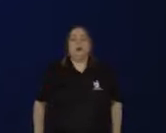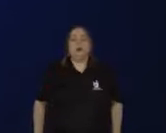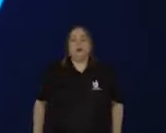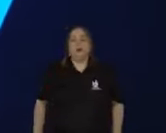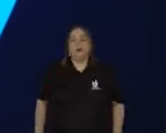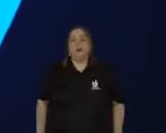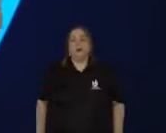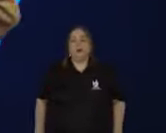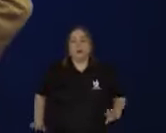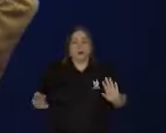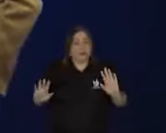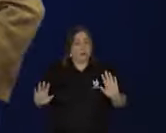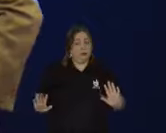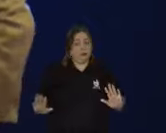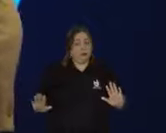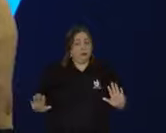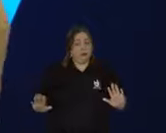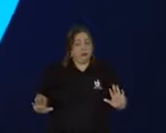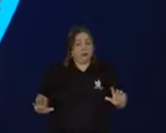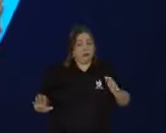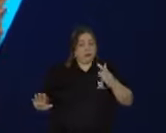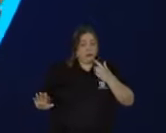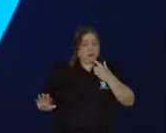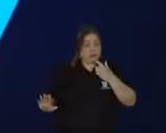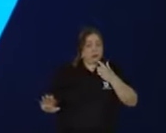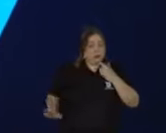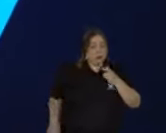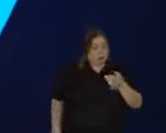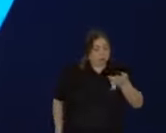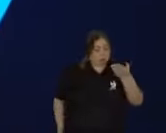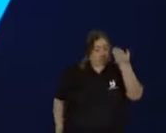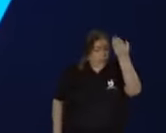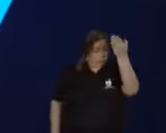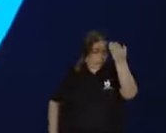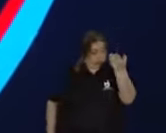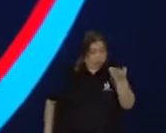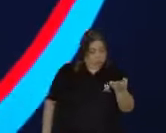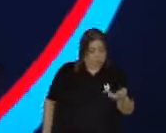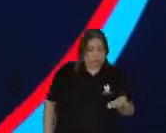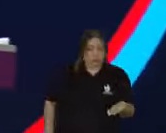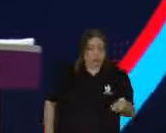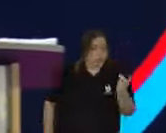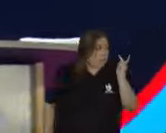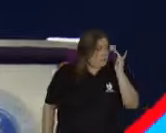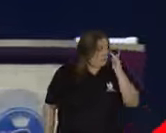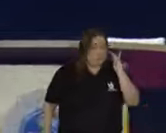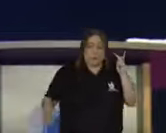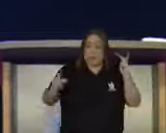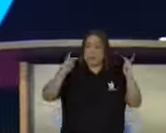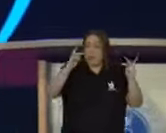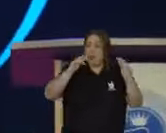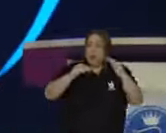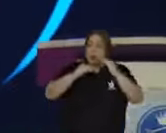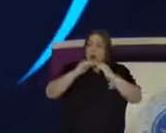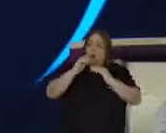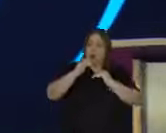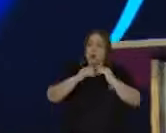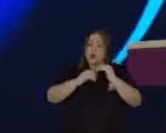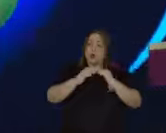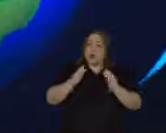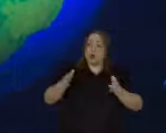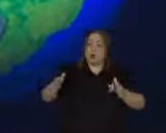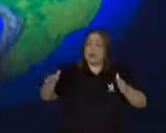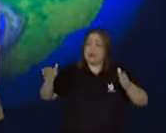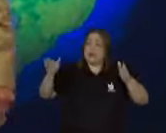¿No es esta la gran Babilonia, mirando los jardines, ¿no?, colgantes, que yo construí con la fuerza de